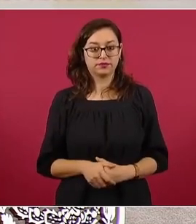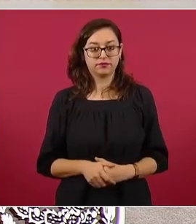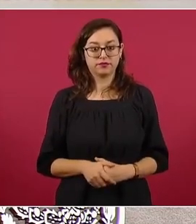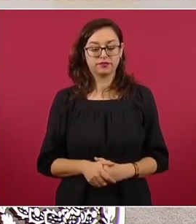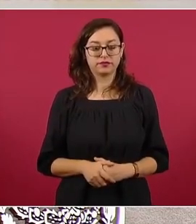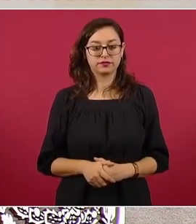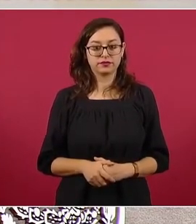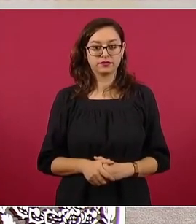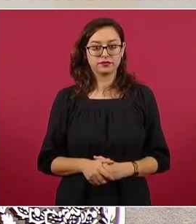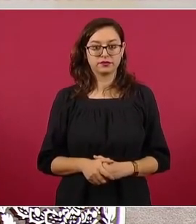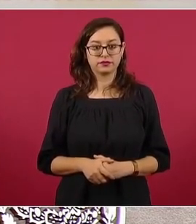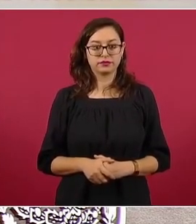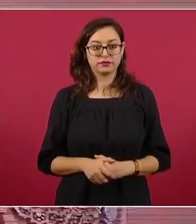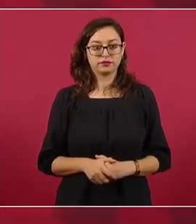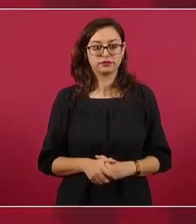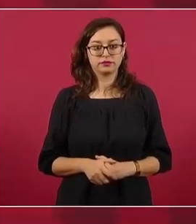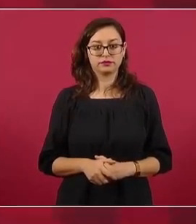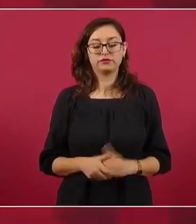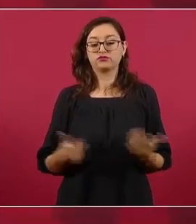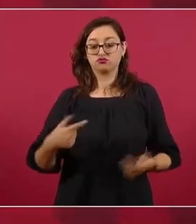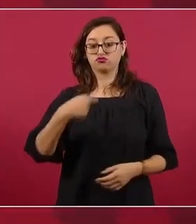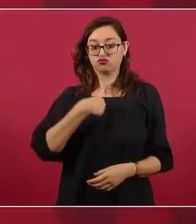que tiene